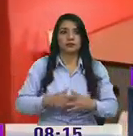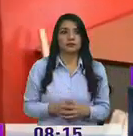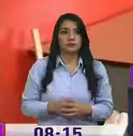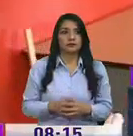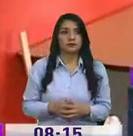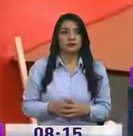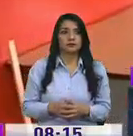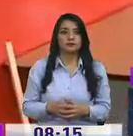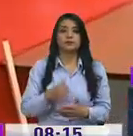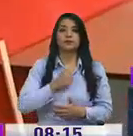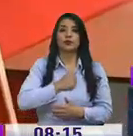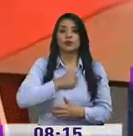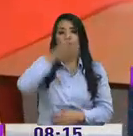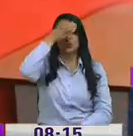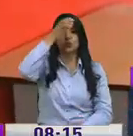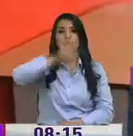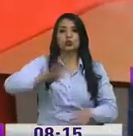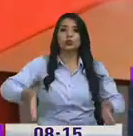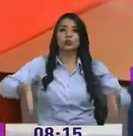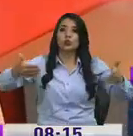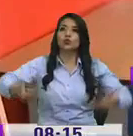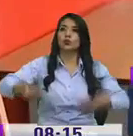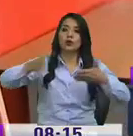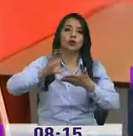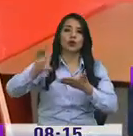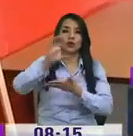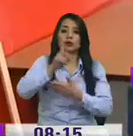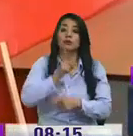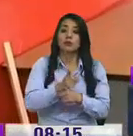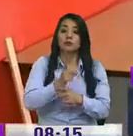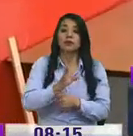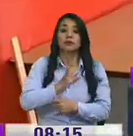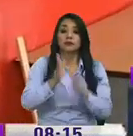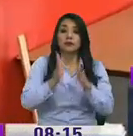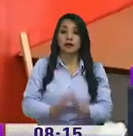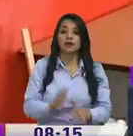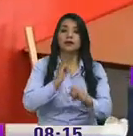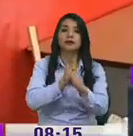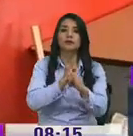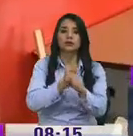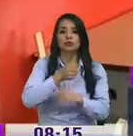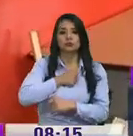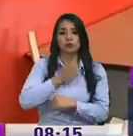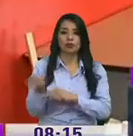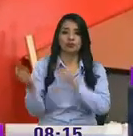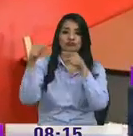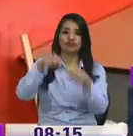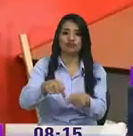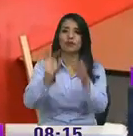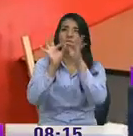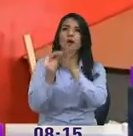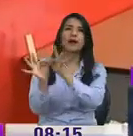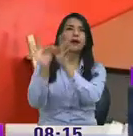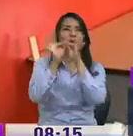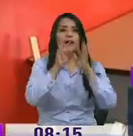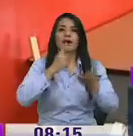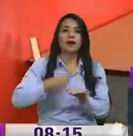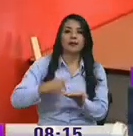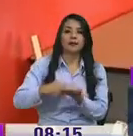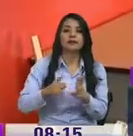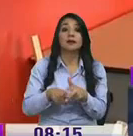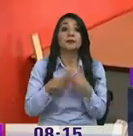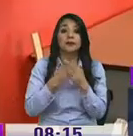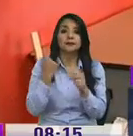estructura patrimonial, por lo cual los técnicos del Instituto Metropolitano de Patrimonio el día de hoy realizarán todos los análisis y se comenzará